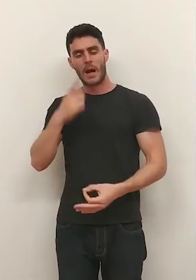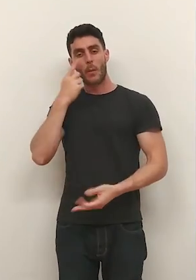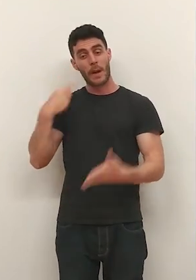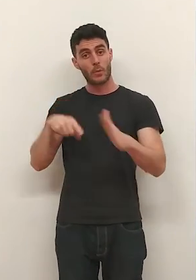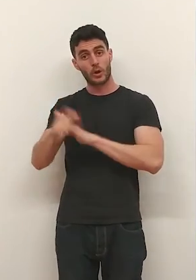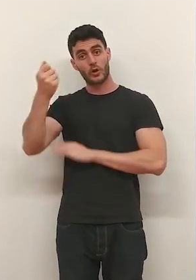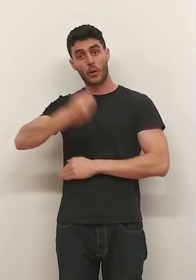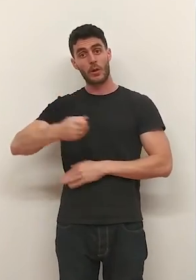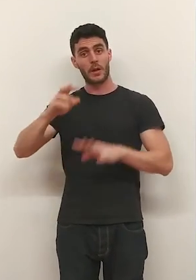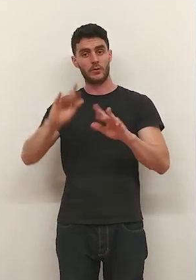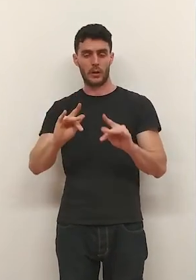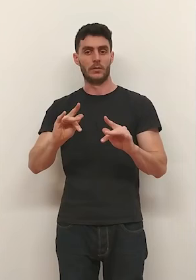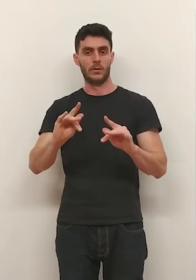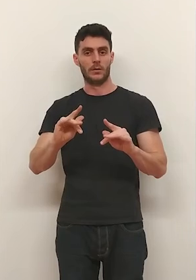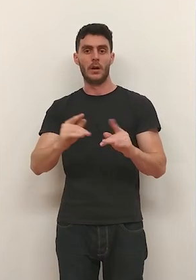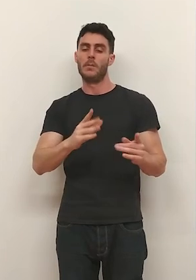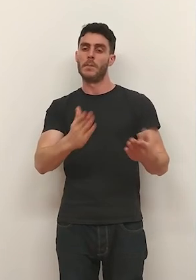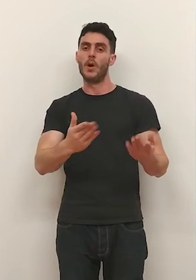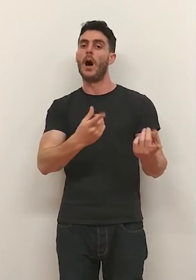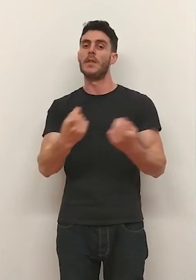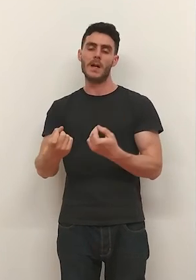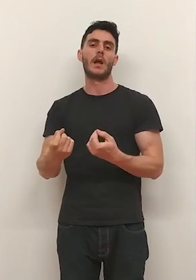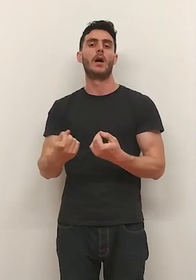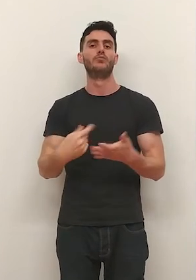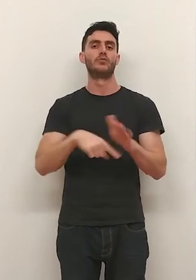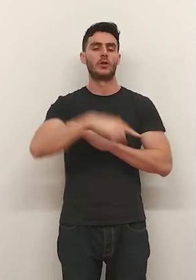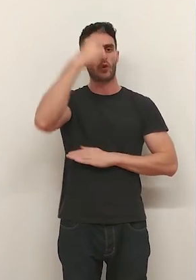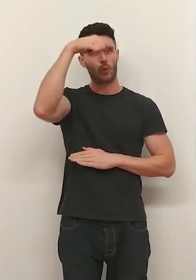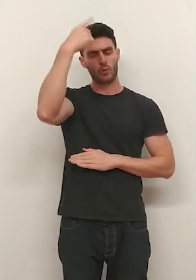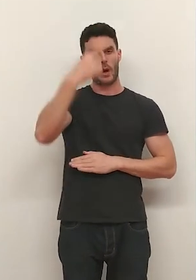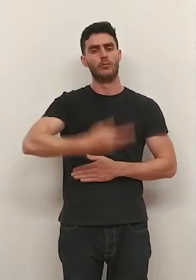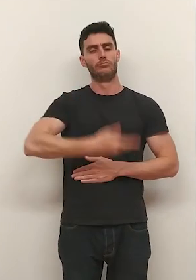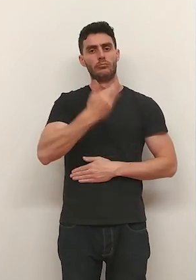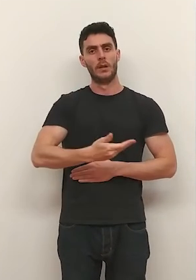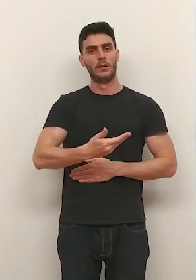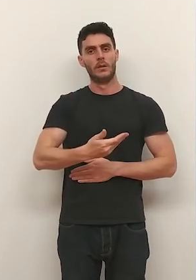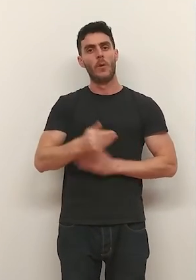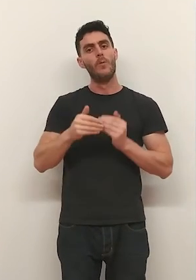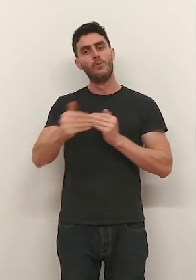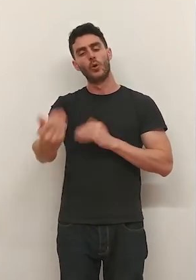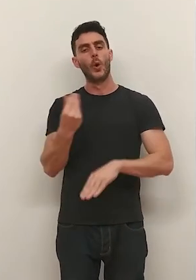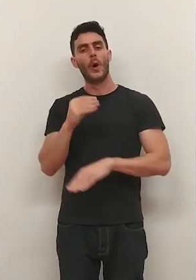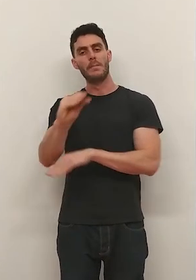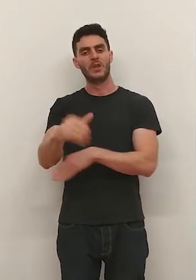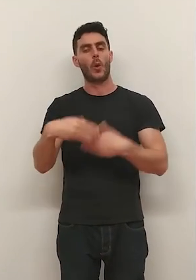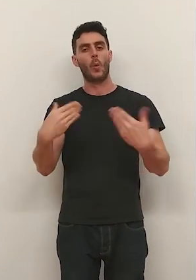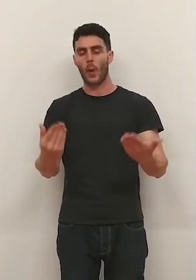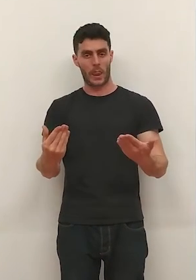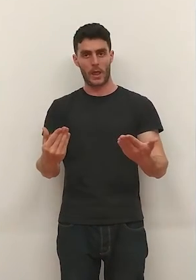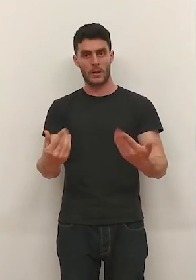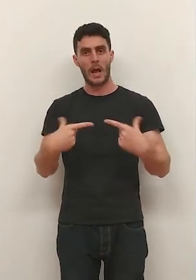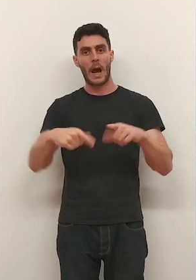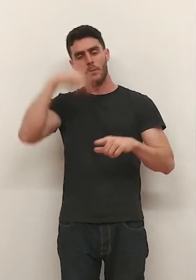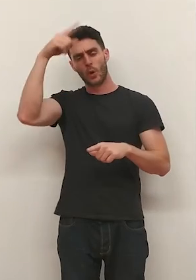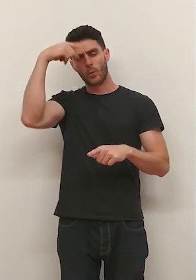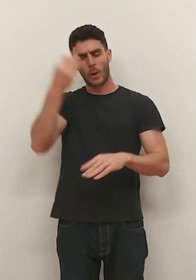en Agoncillo sin un desarrollo cultural significativo. No hay una inversión mejor y más rentable a la larga que la que se hace en